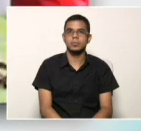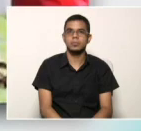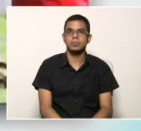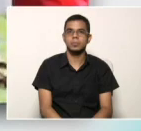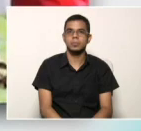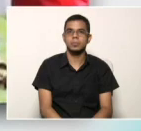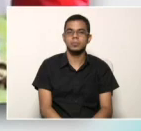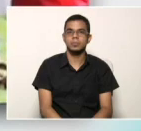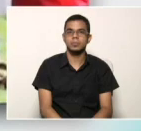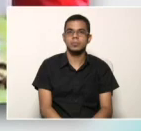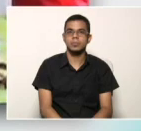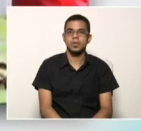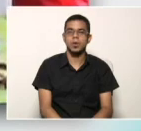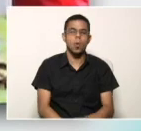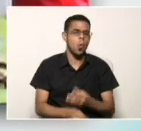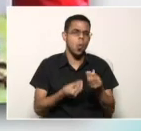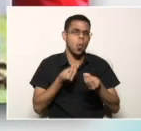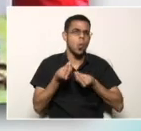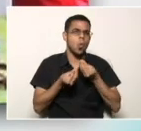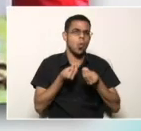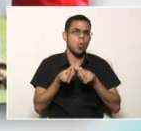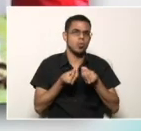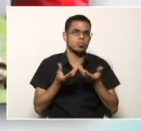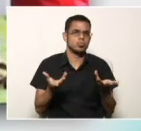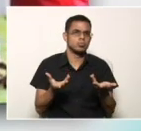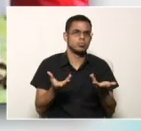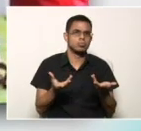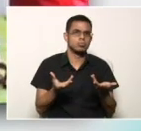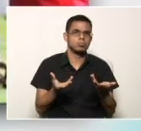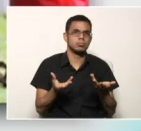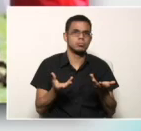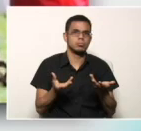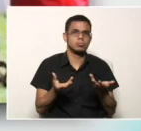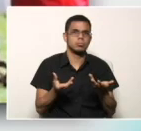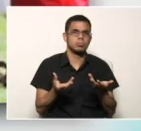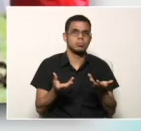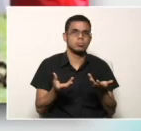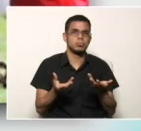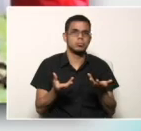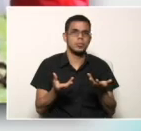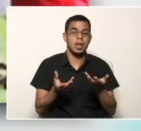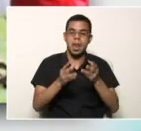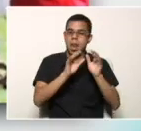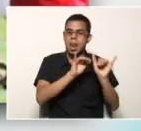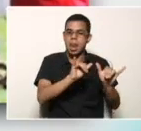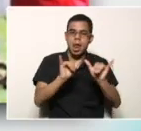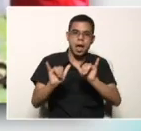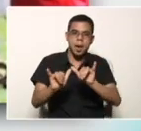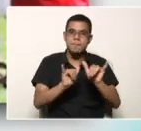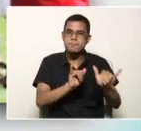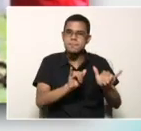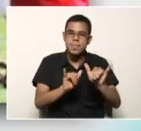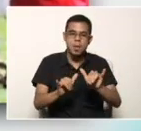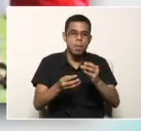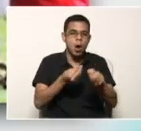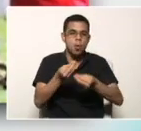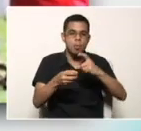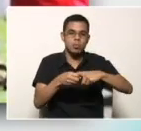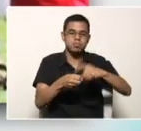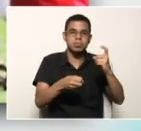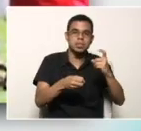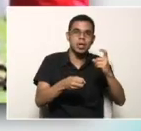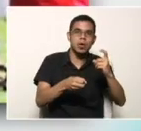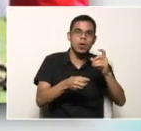¿Okay? Vamos a proceder entonces a meter la memoria RAM. ¿Okay? En la misma posición que ustedes lo sacaron, recuerden